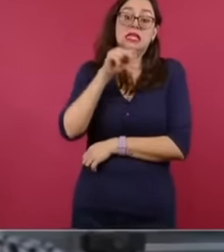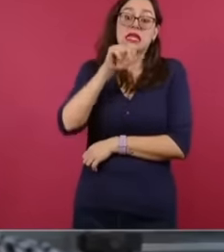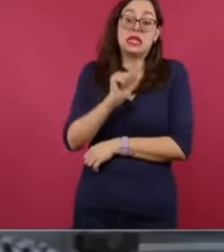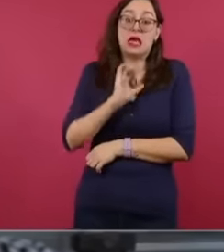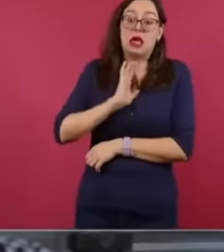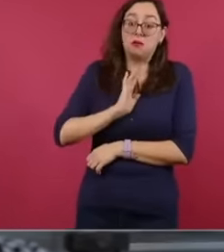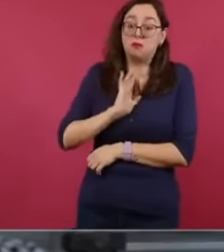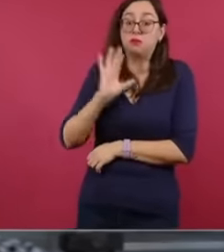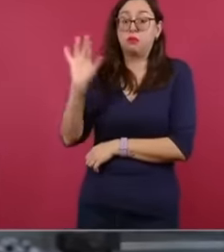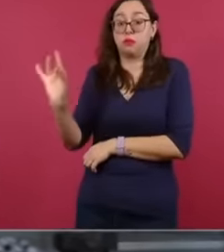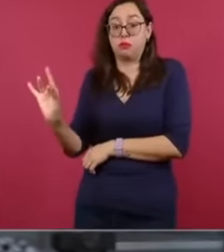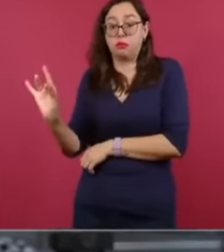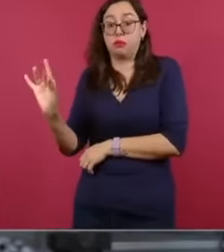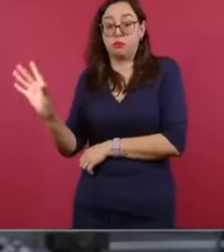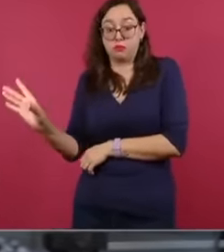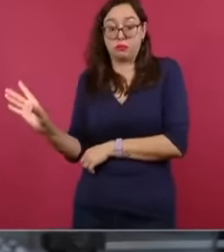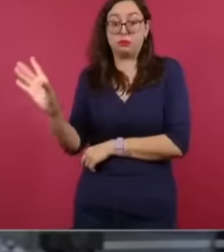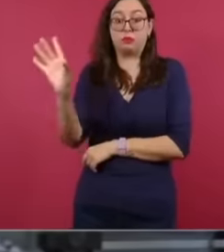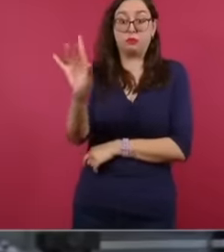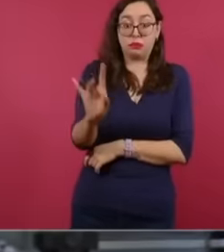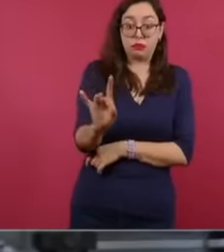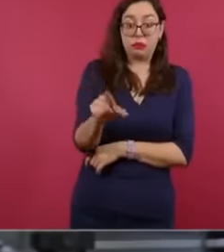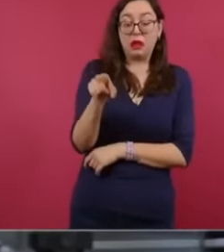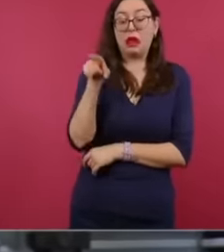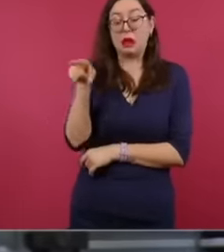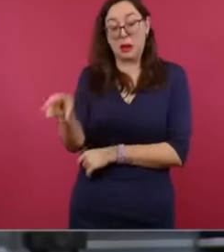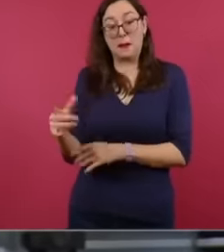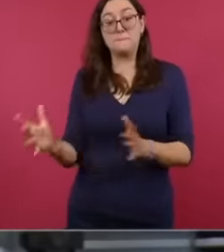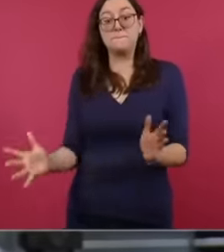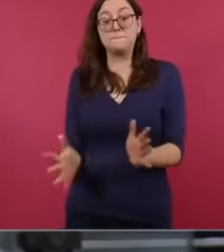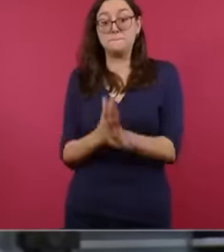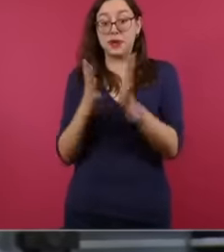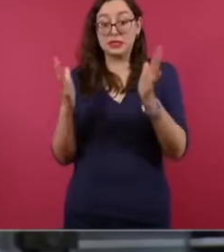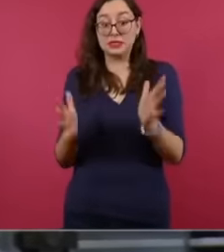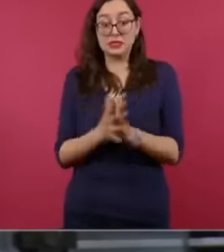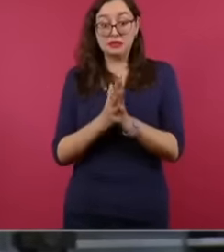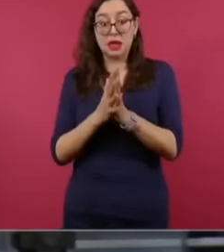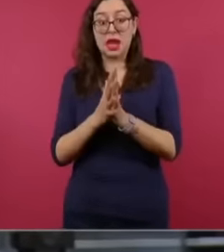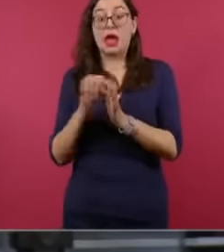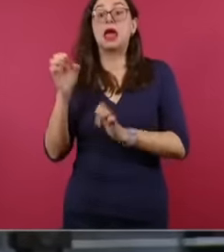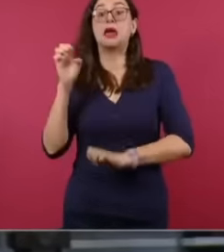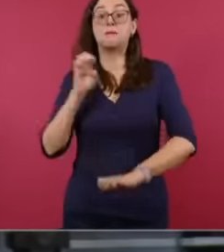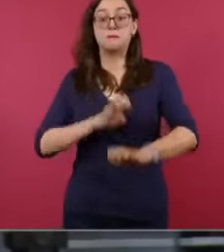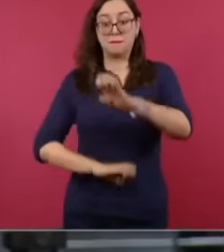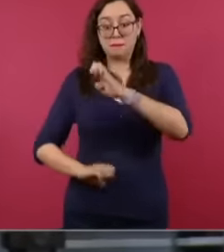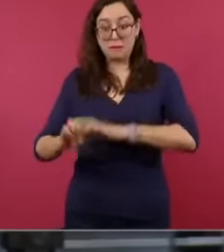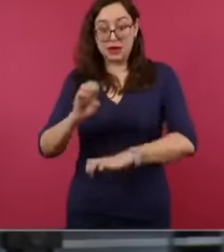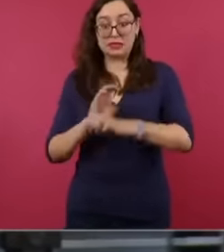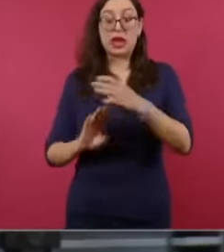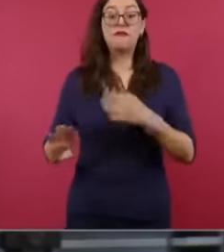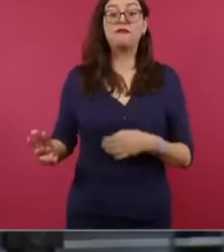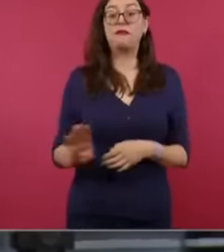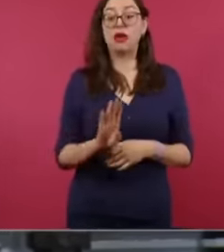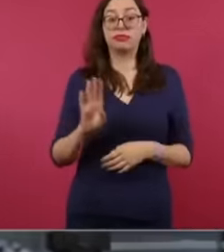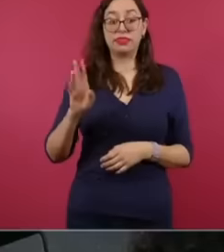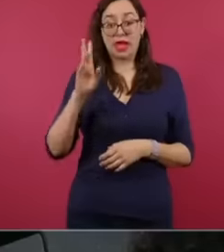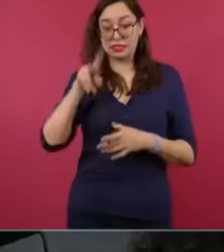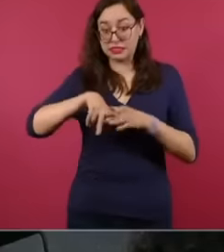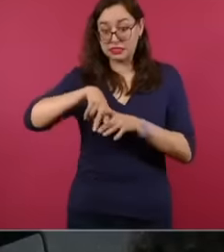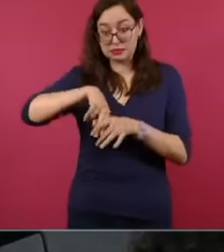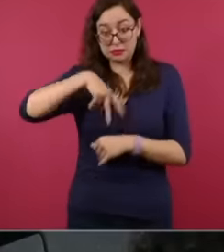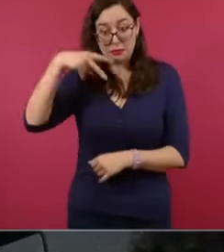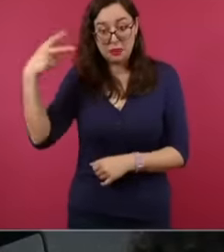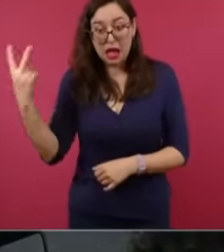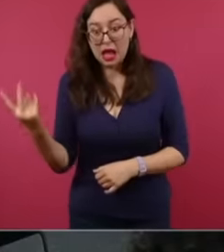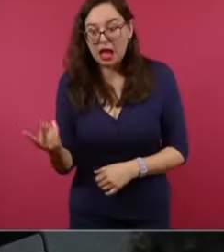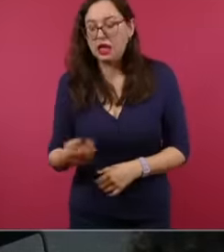intermediario que está incluso boletinado por haber participado con empresas fantasmas que le facturaban, y ahí va otra vez, es que todo es